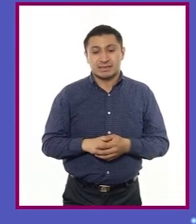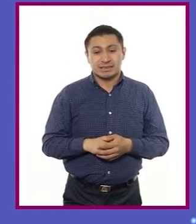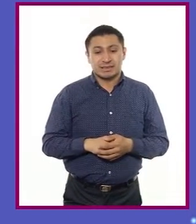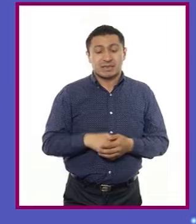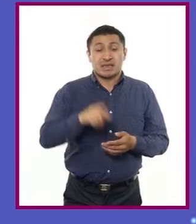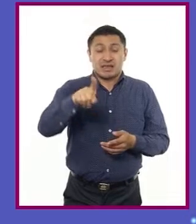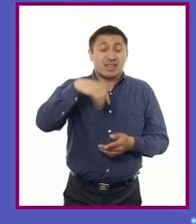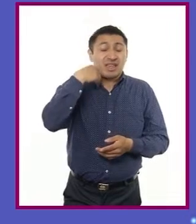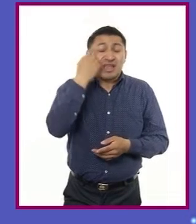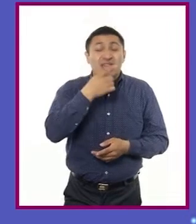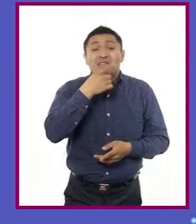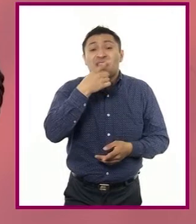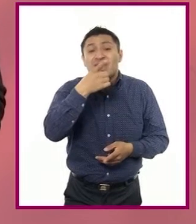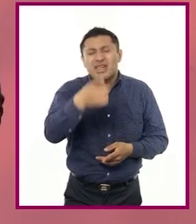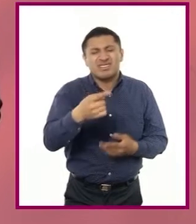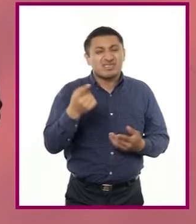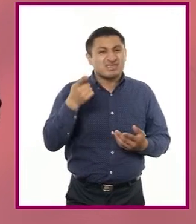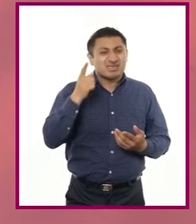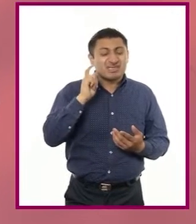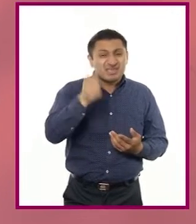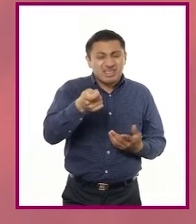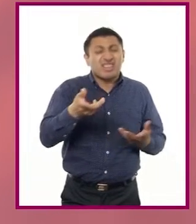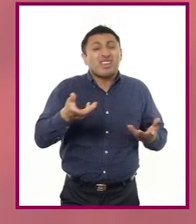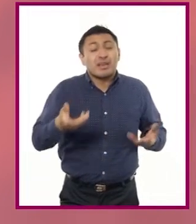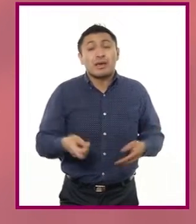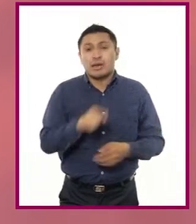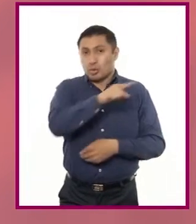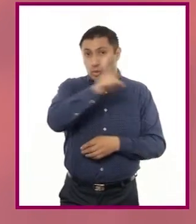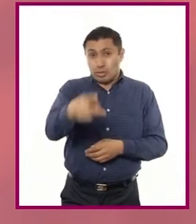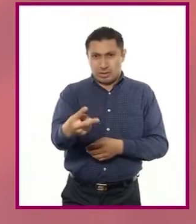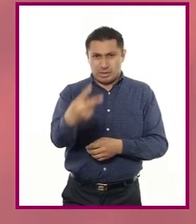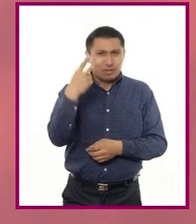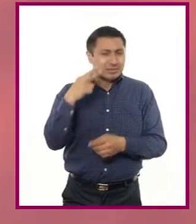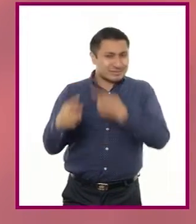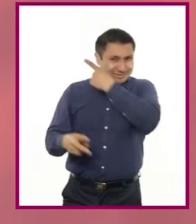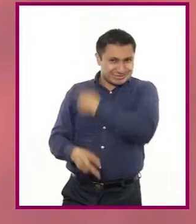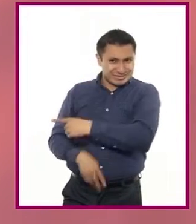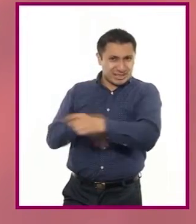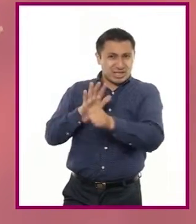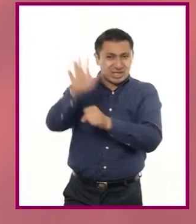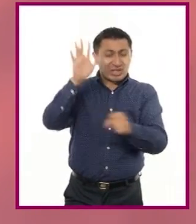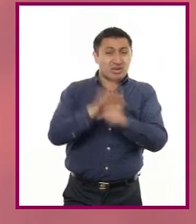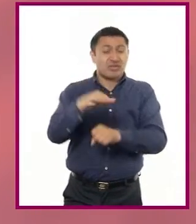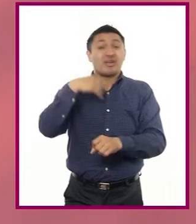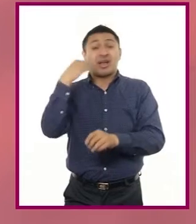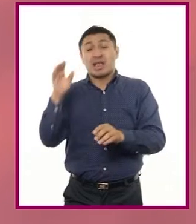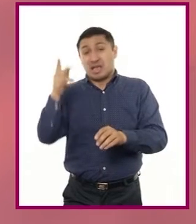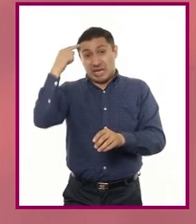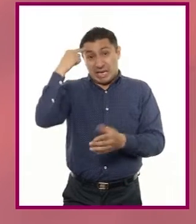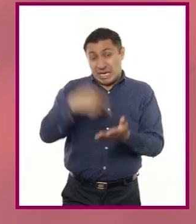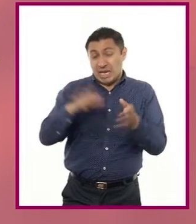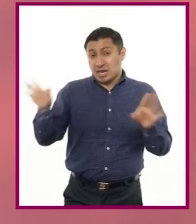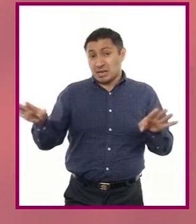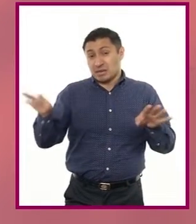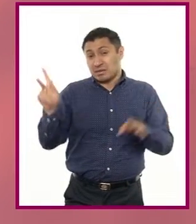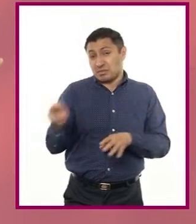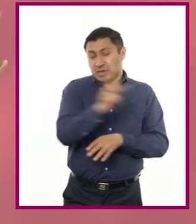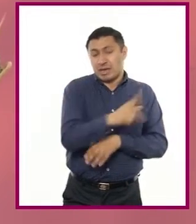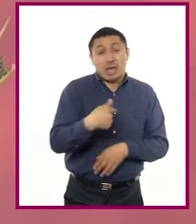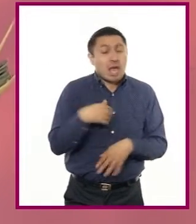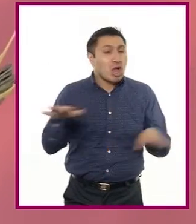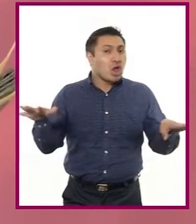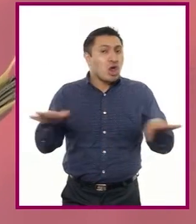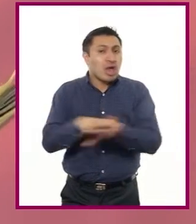¿Quieres decir que...? Ustedes que nos ven, ¿cuál expresión encuentran como equivalente? Yo la cambiaría